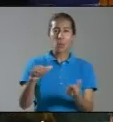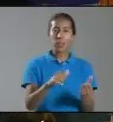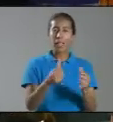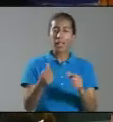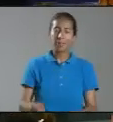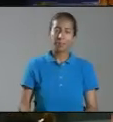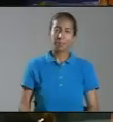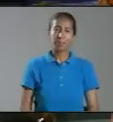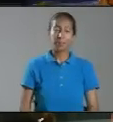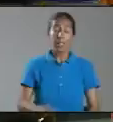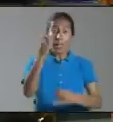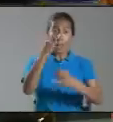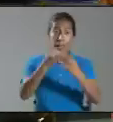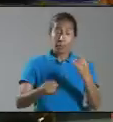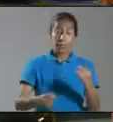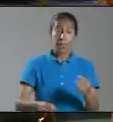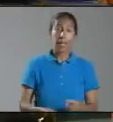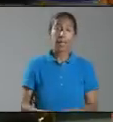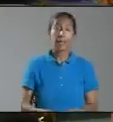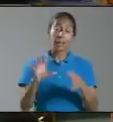Entonces, al final de cuentas,